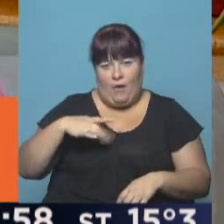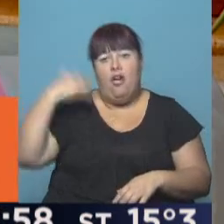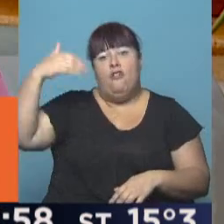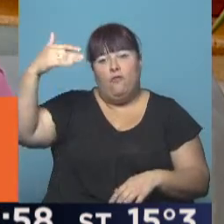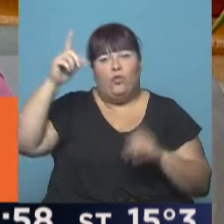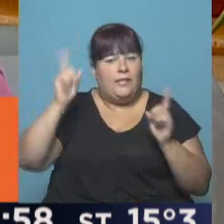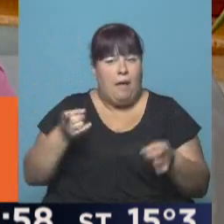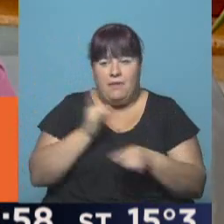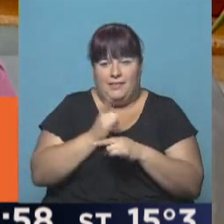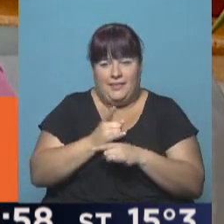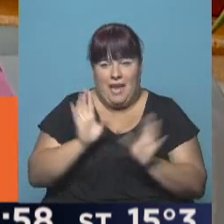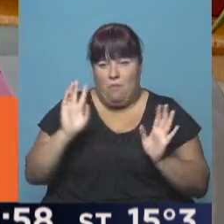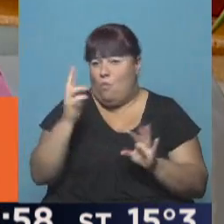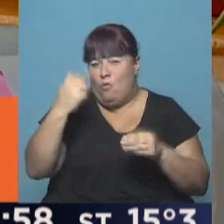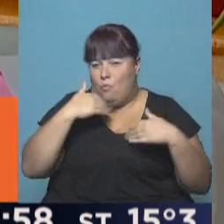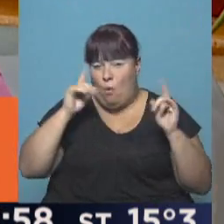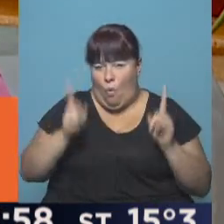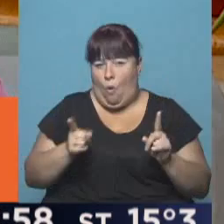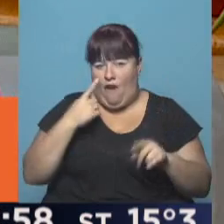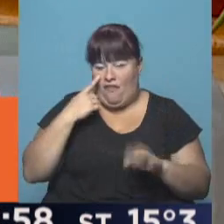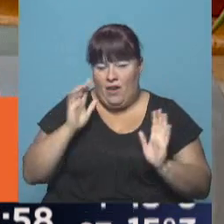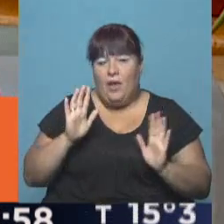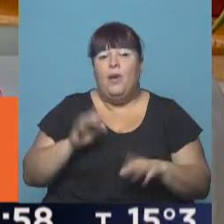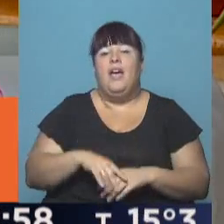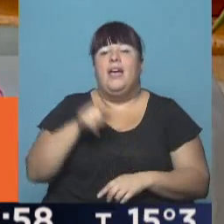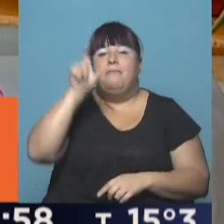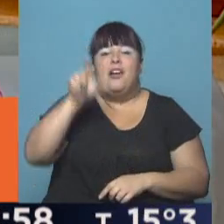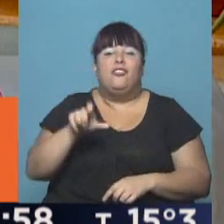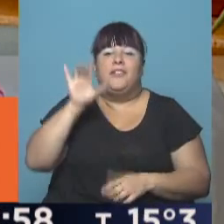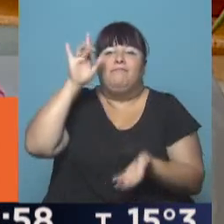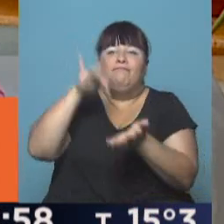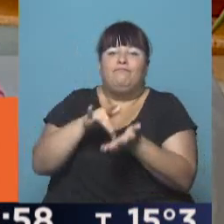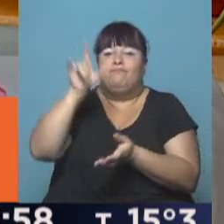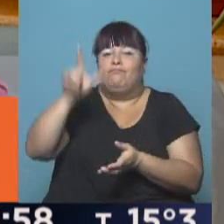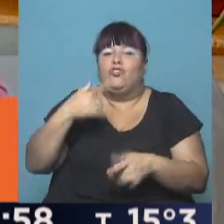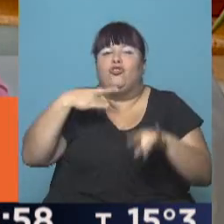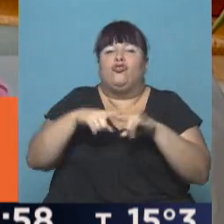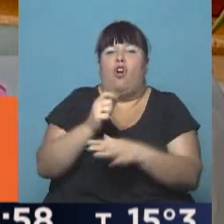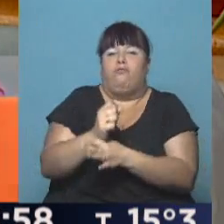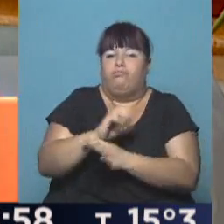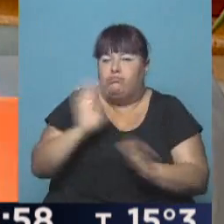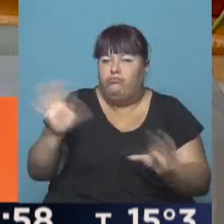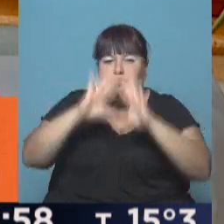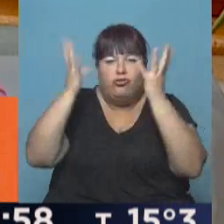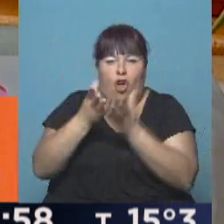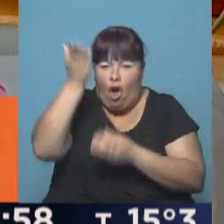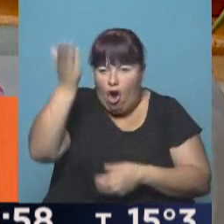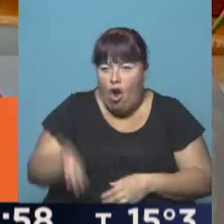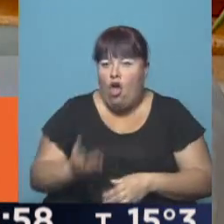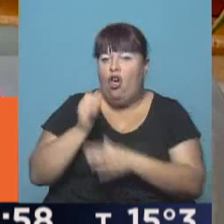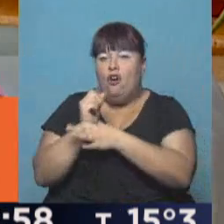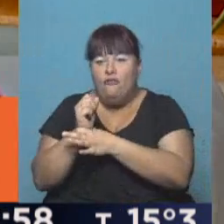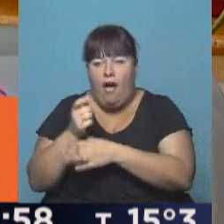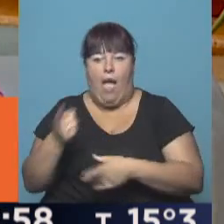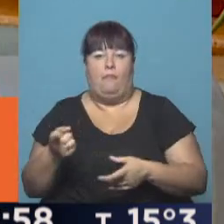futuro siempre. Él es una persona elegida, es un showman, en todo él como